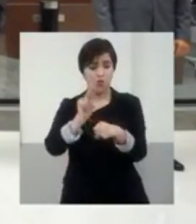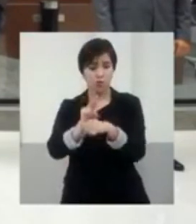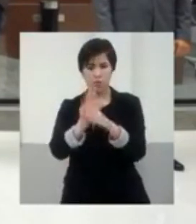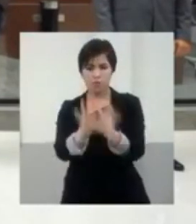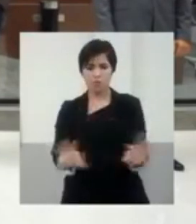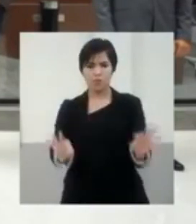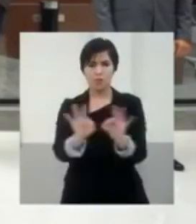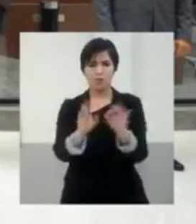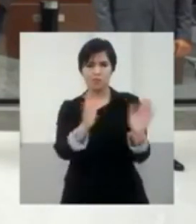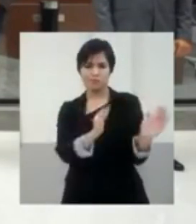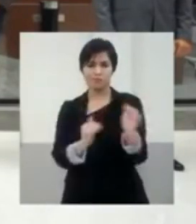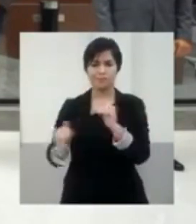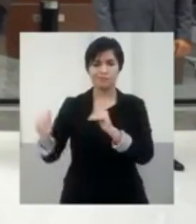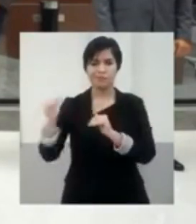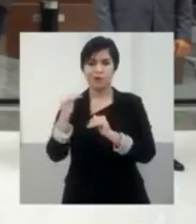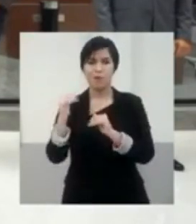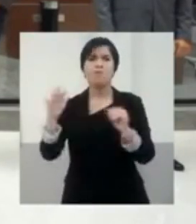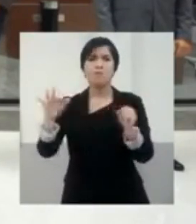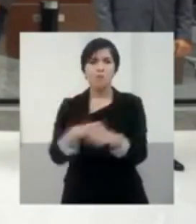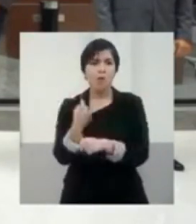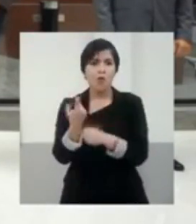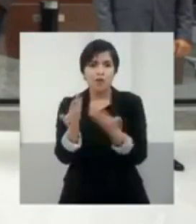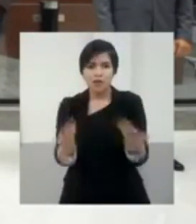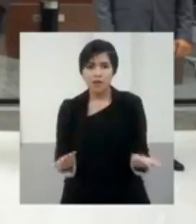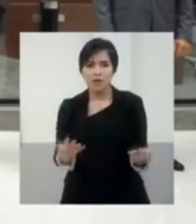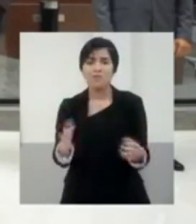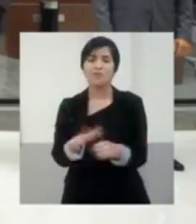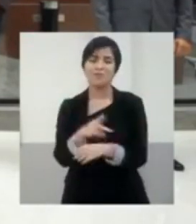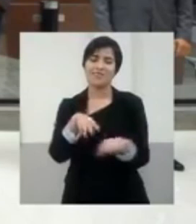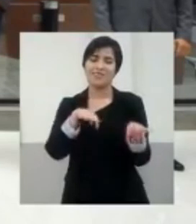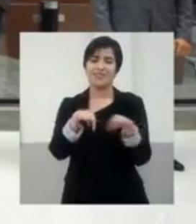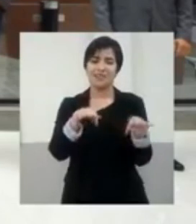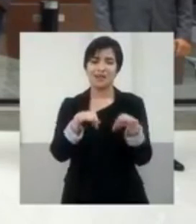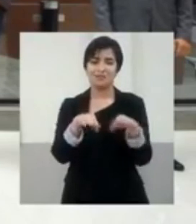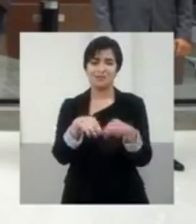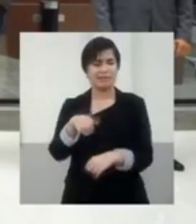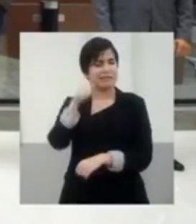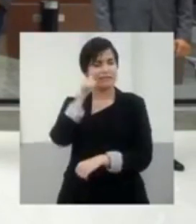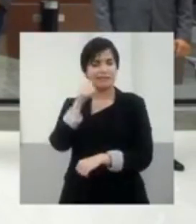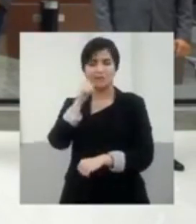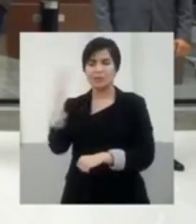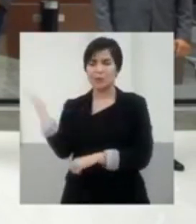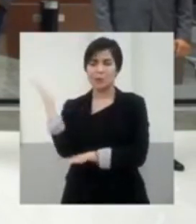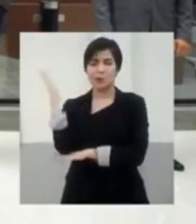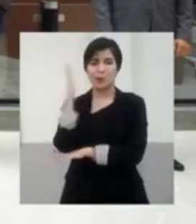Manríquez, así como de quienes han ocupado en cada caso los cargos como